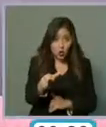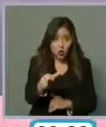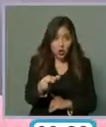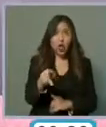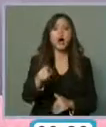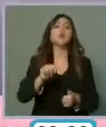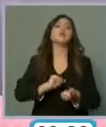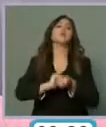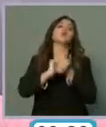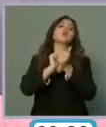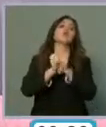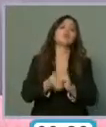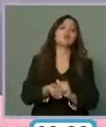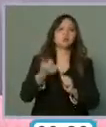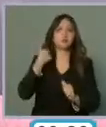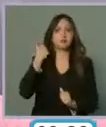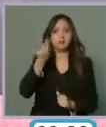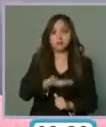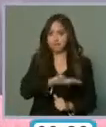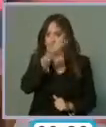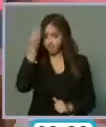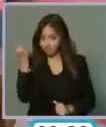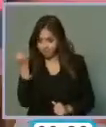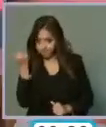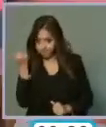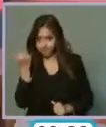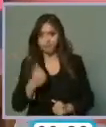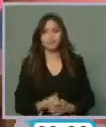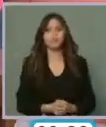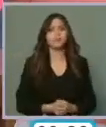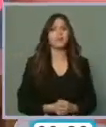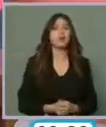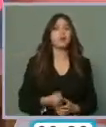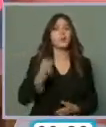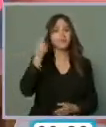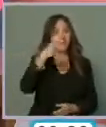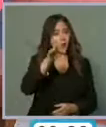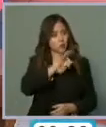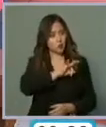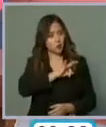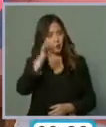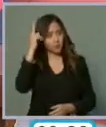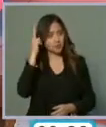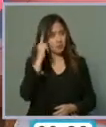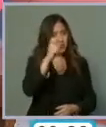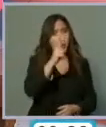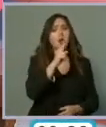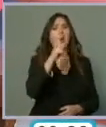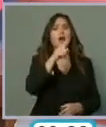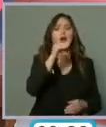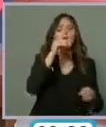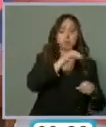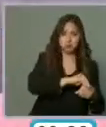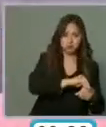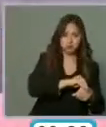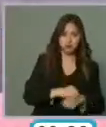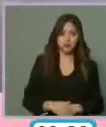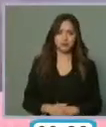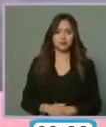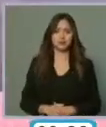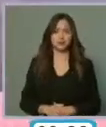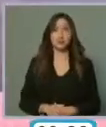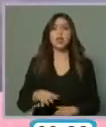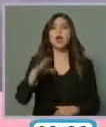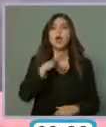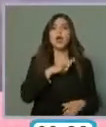bueno, eso no lo sé. Pero vayan ya. Vayan este fin de semana, no vaya a ser. No, fíjate, la verdad es que hay muchos